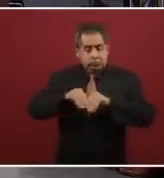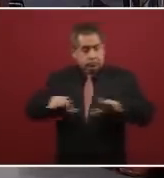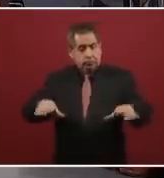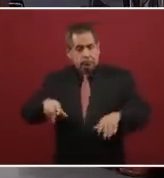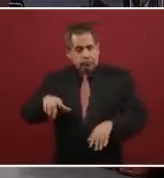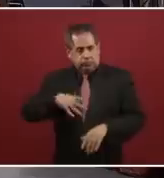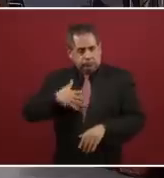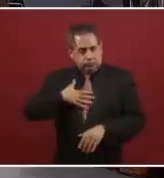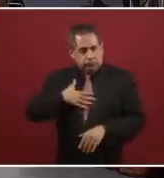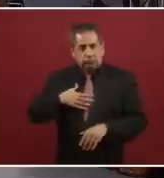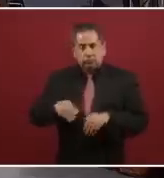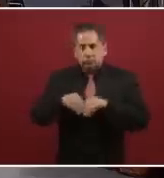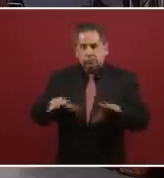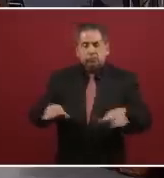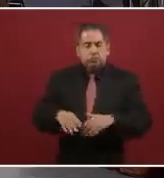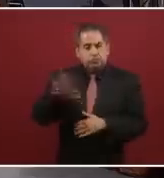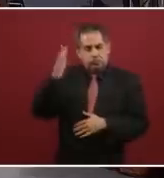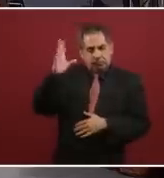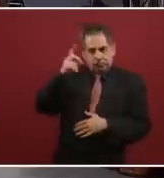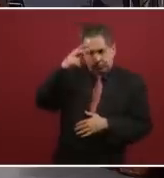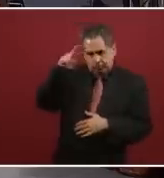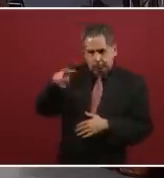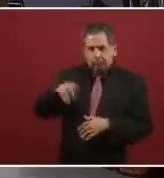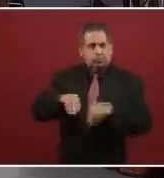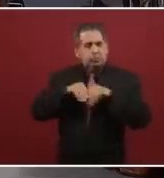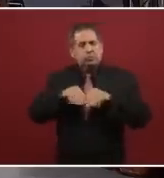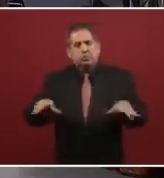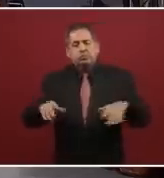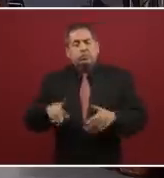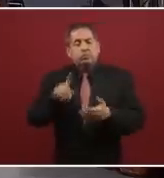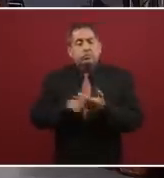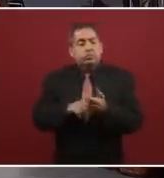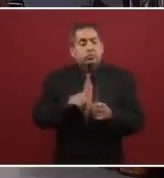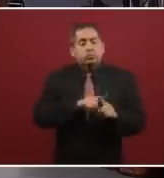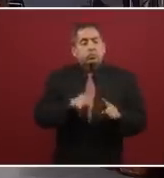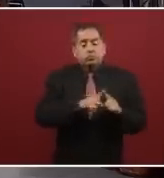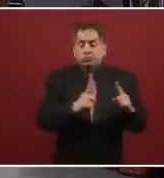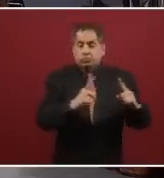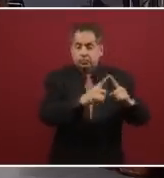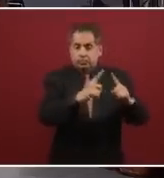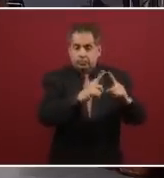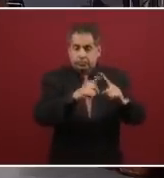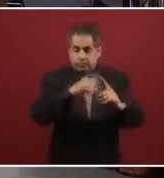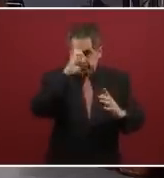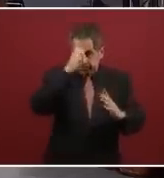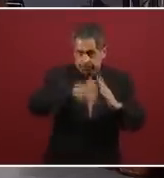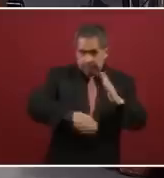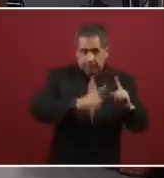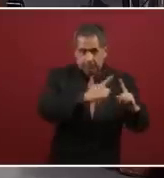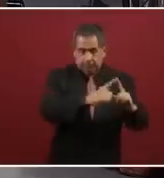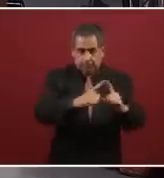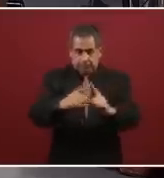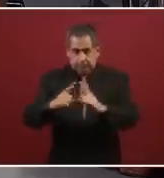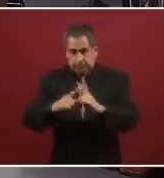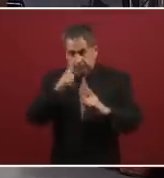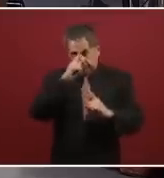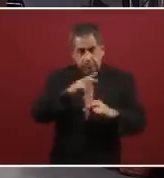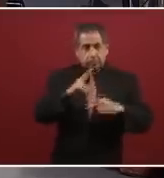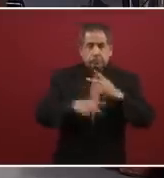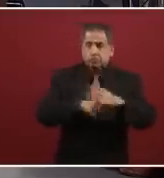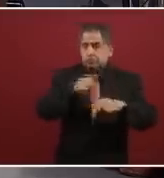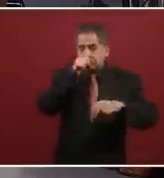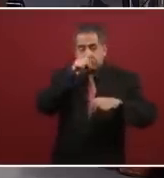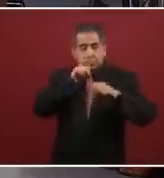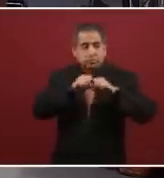conocer en el Sol de México que las iglesias evangelistas van a participar en la difusión